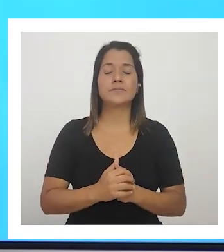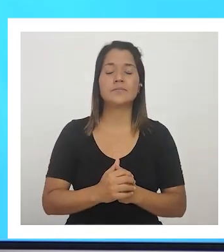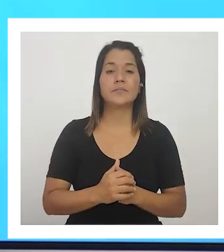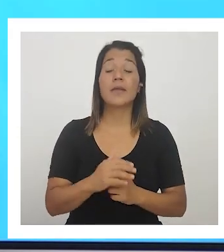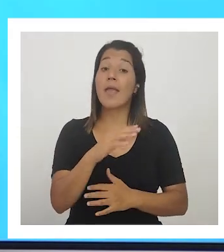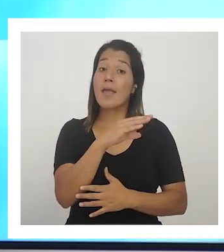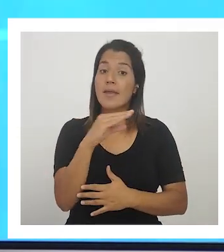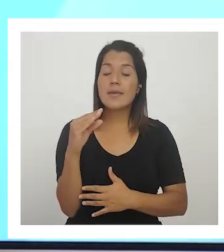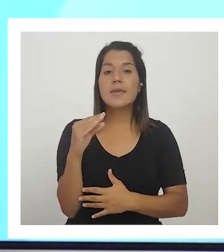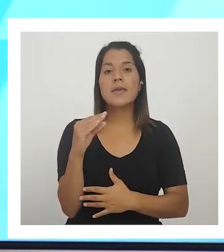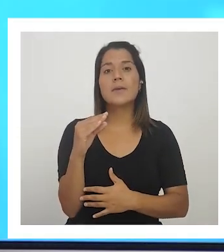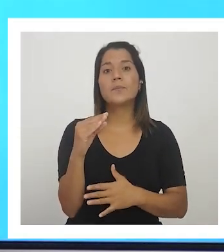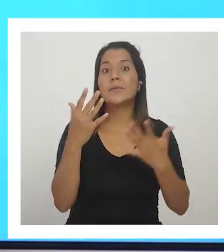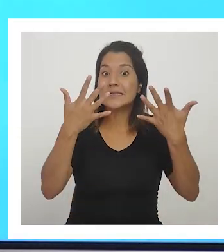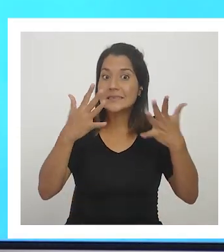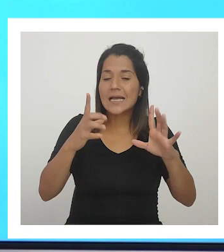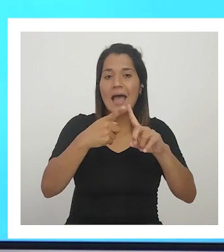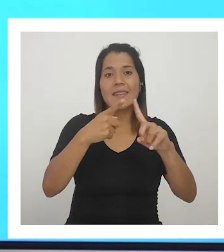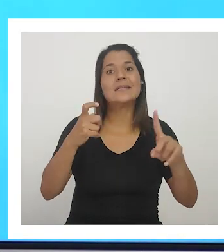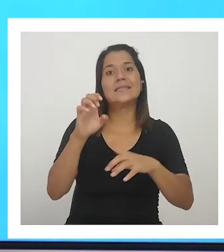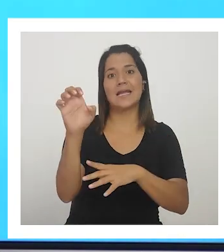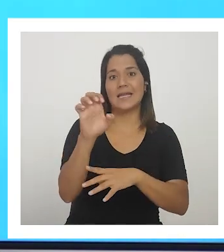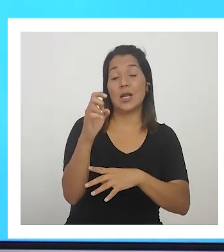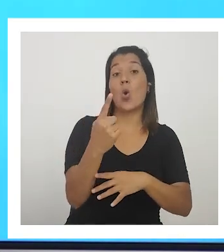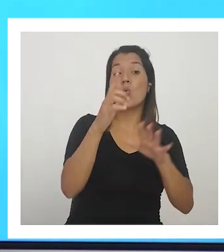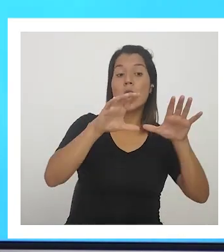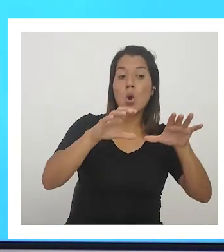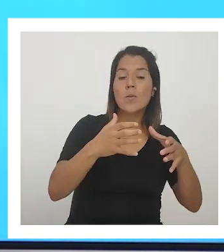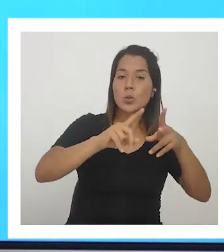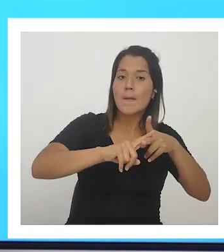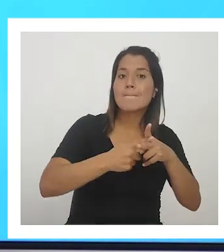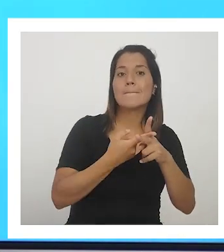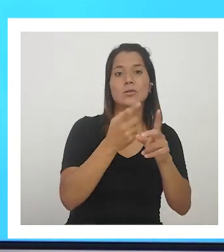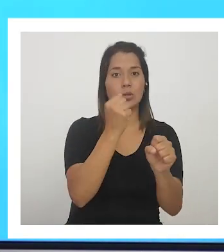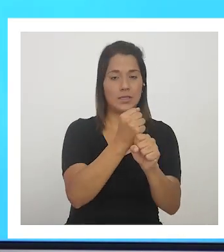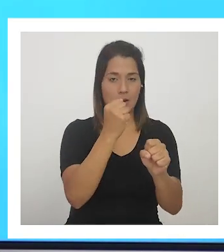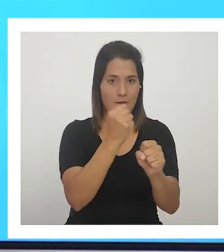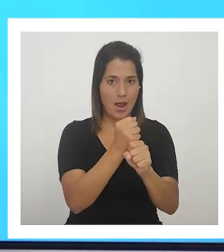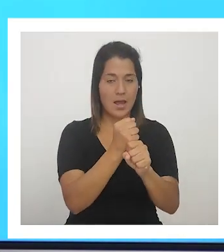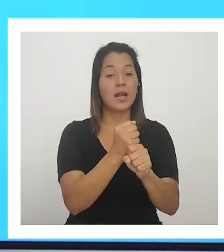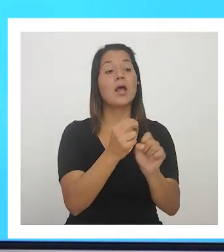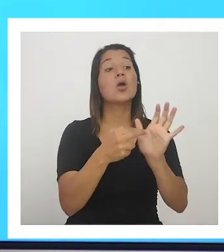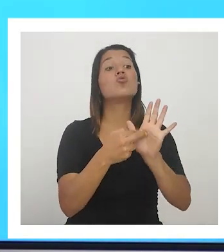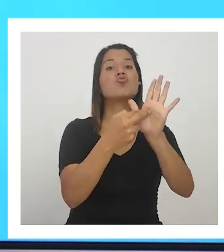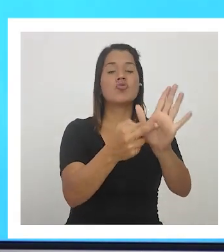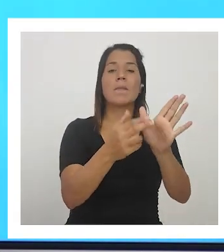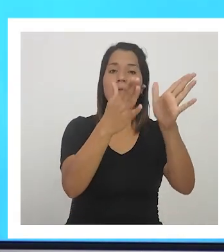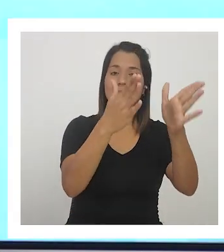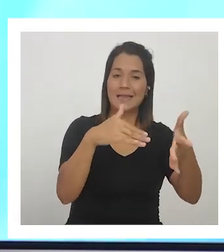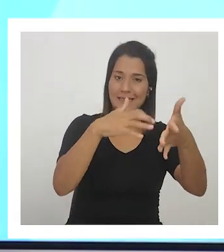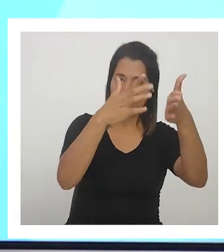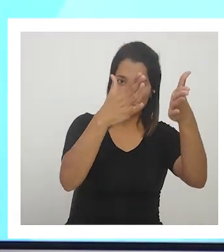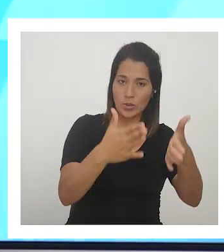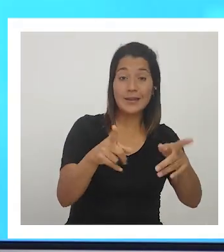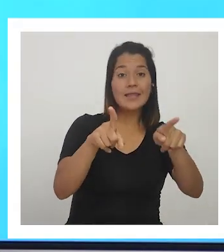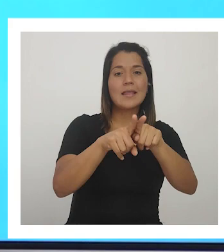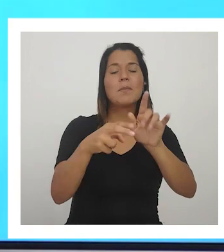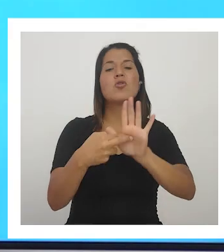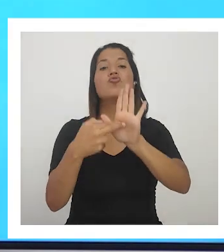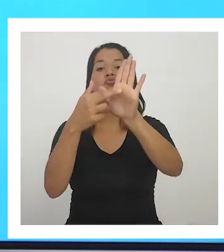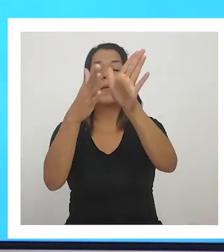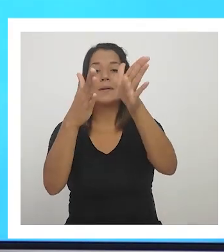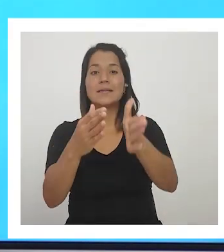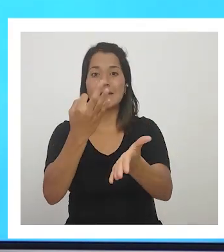Y ya desde enero una comisión empezó a trabajar en esto. Representantes estudiantiles y representantes